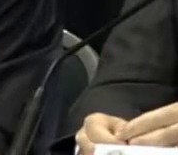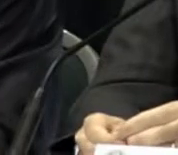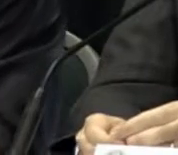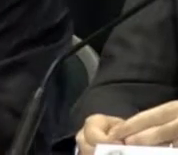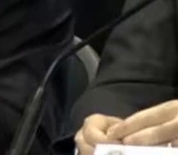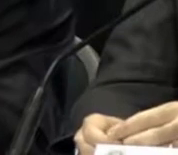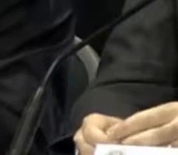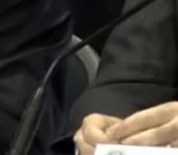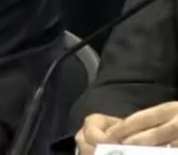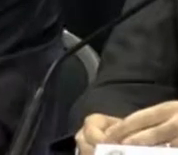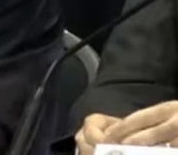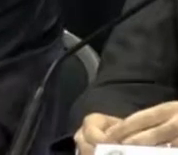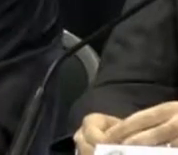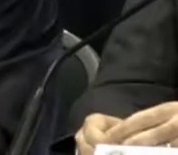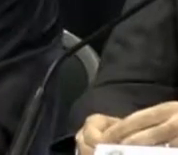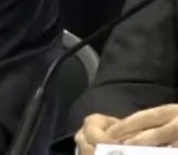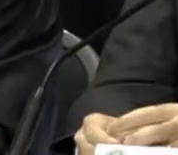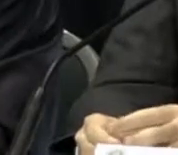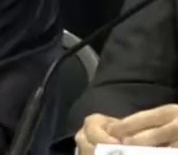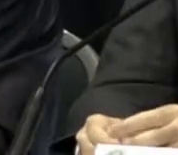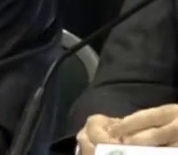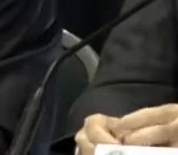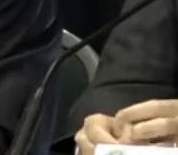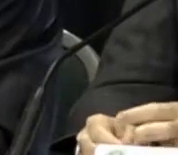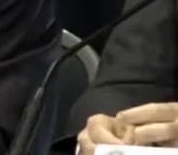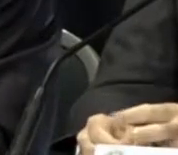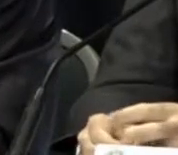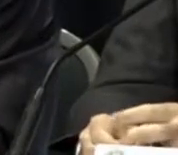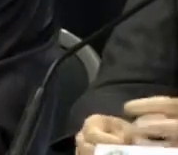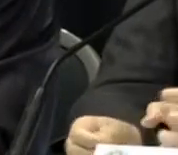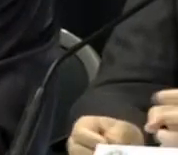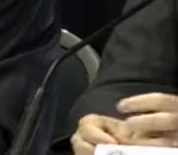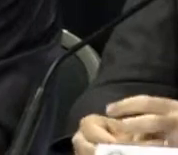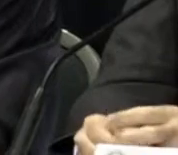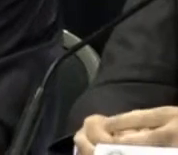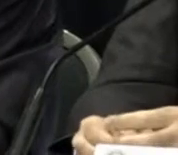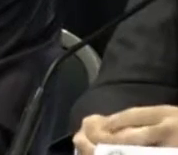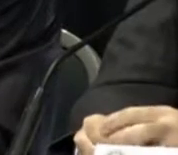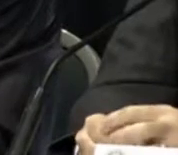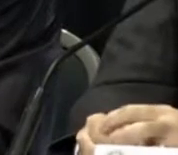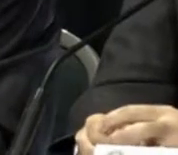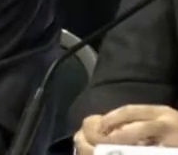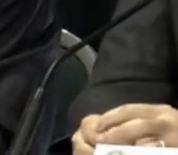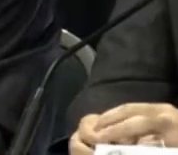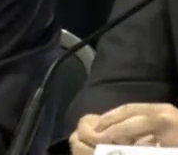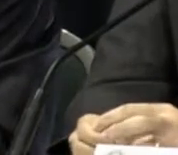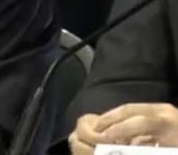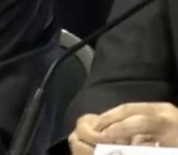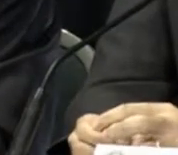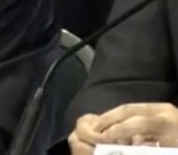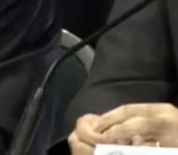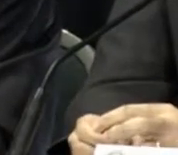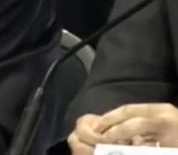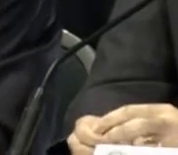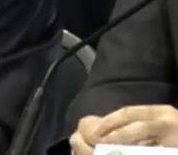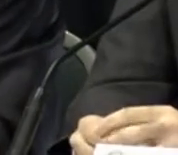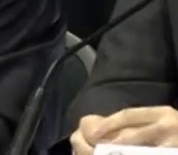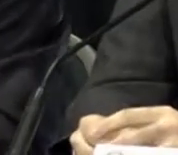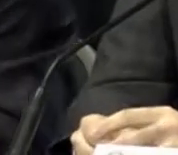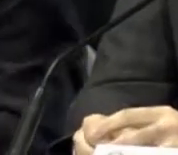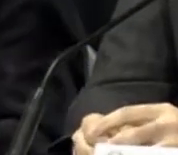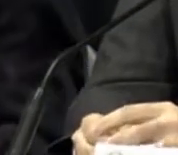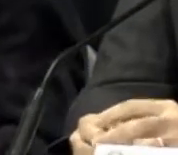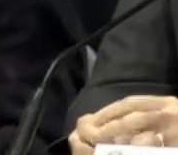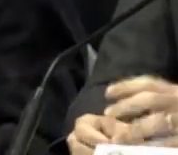del Tesoro. Yo creo que eso es lo que el Tesoro está buscando. O sea, asegúrense que realmente hace falta el dinero antes de... Treasury, so